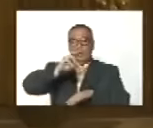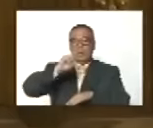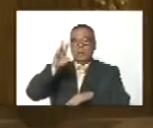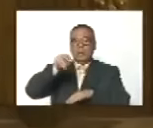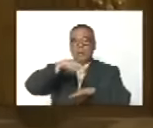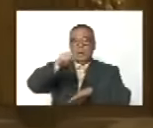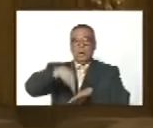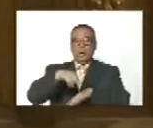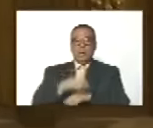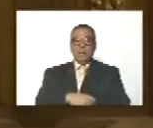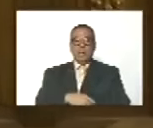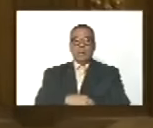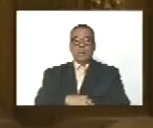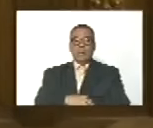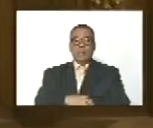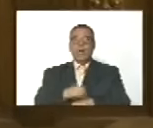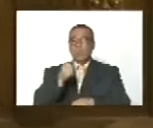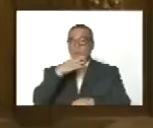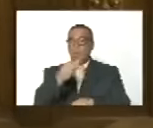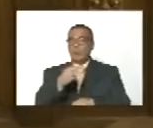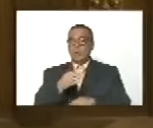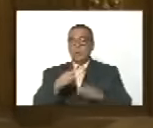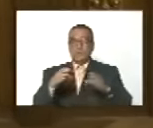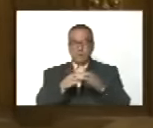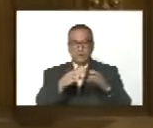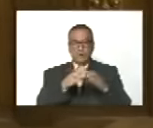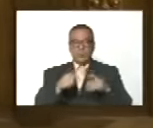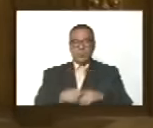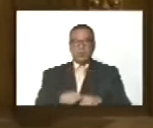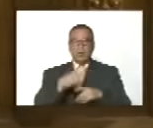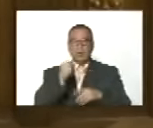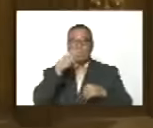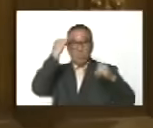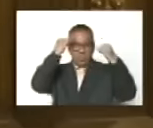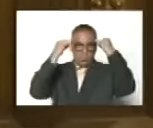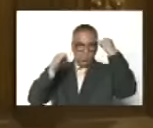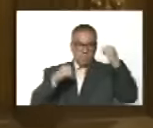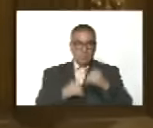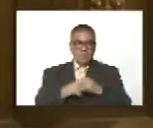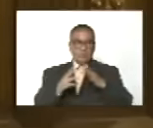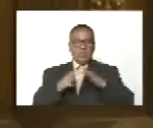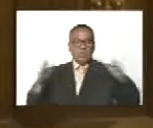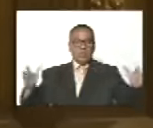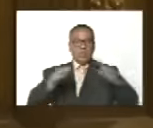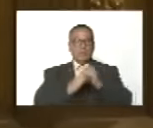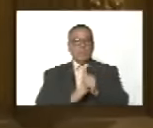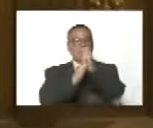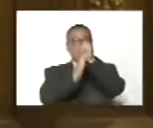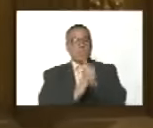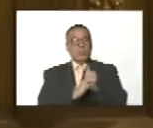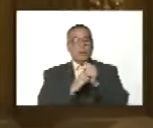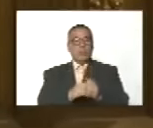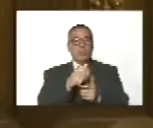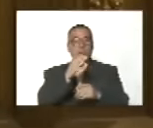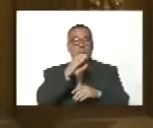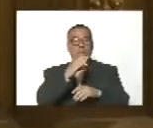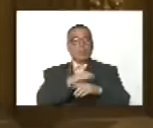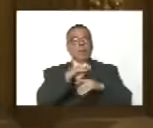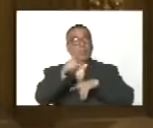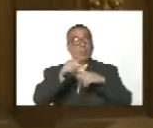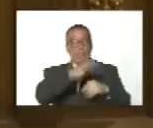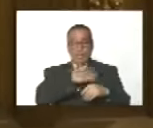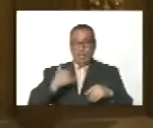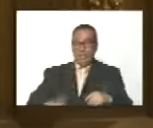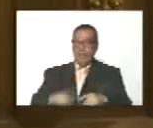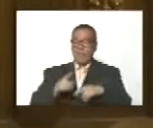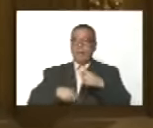Shanghái. Tuvimos una extraordinaria reunión, muy ideológica, grandes líderes del Partido Comunista de China.